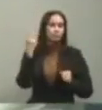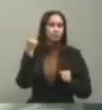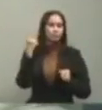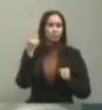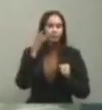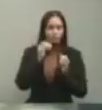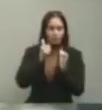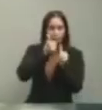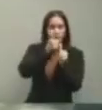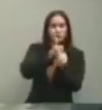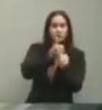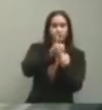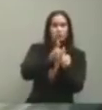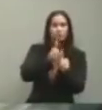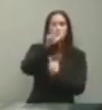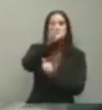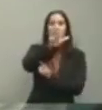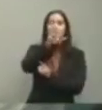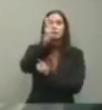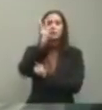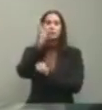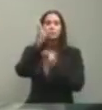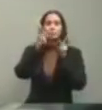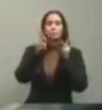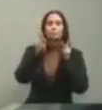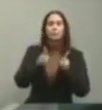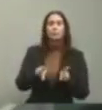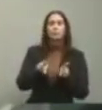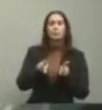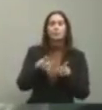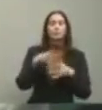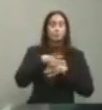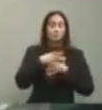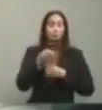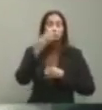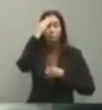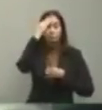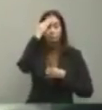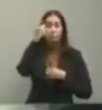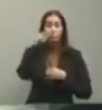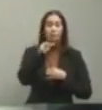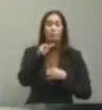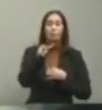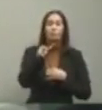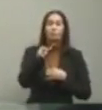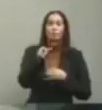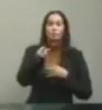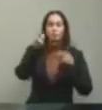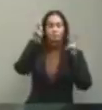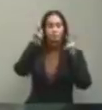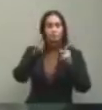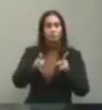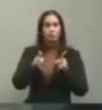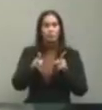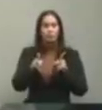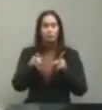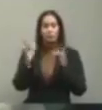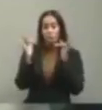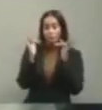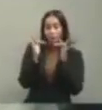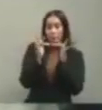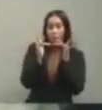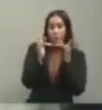le daban seguimiento a 36 personas nos interesa saber si es las personas que estuvieron en contacto